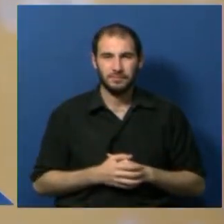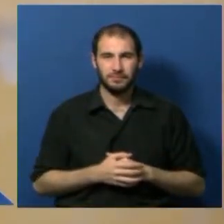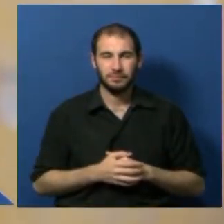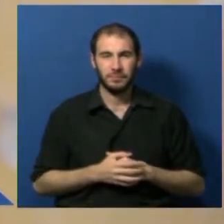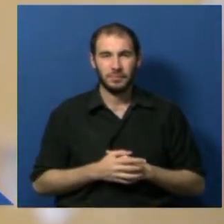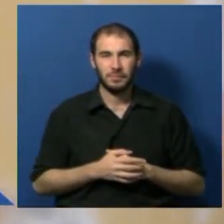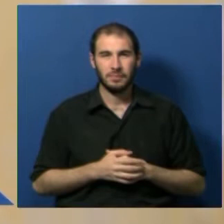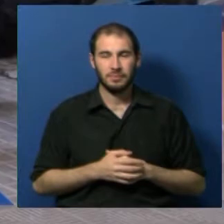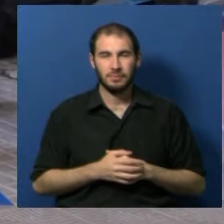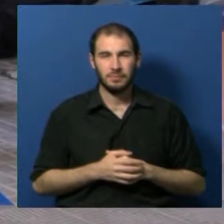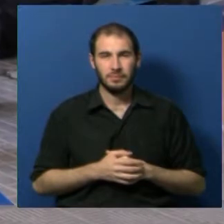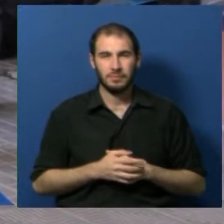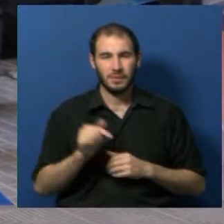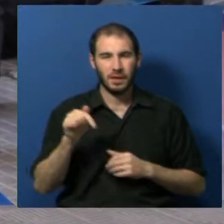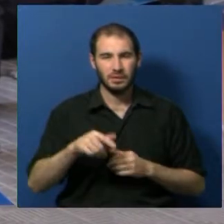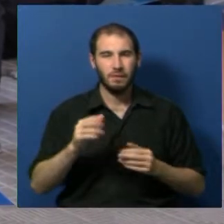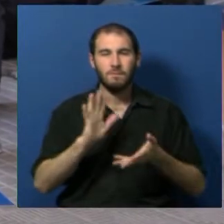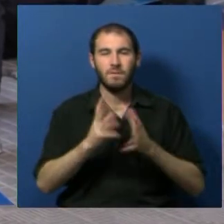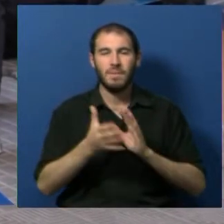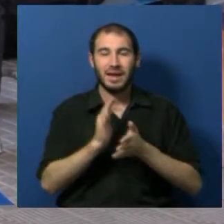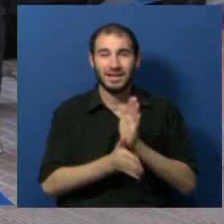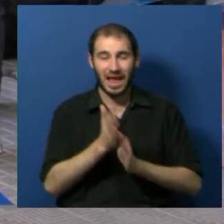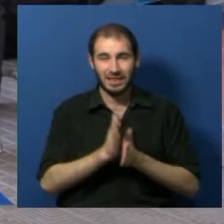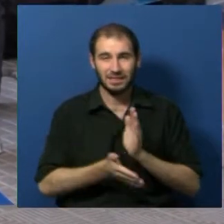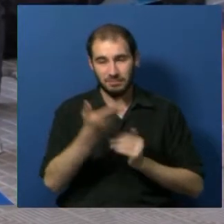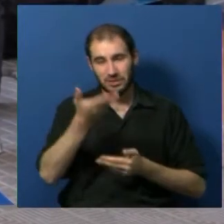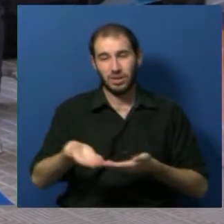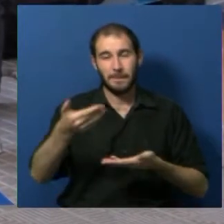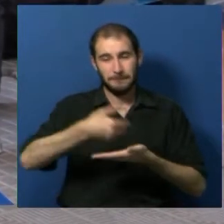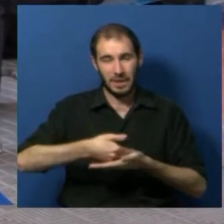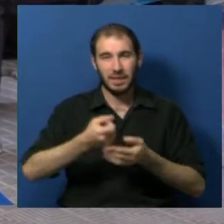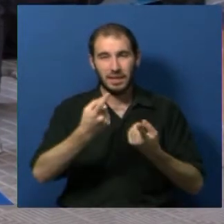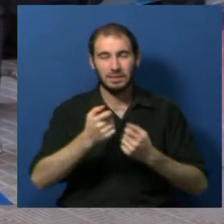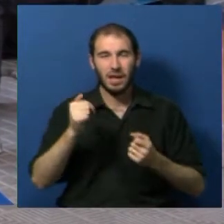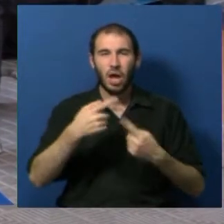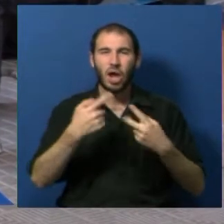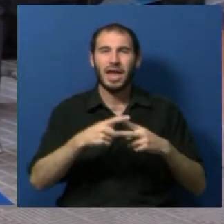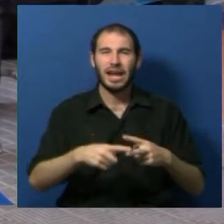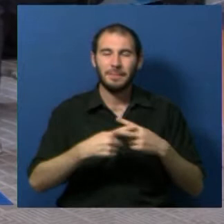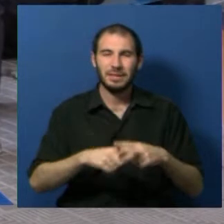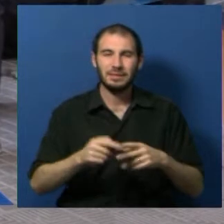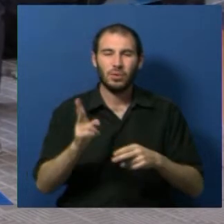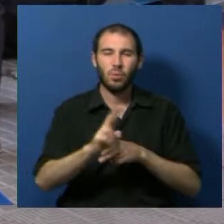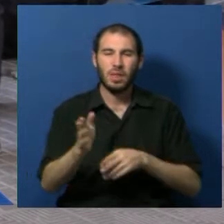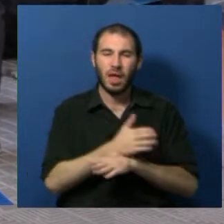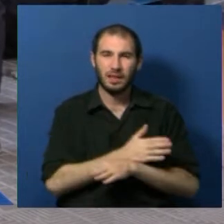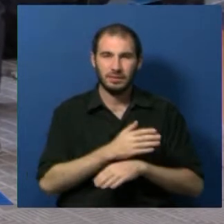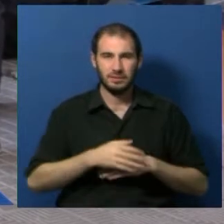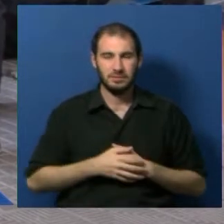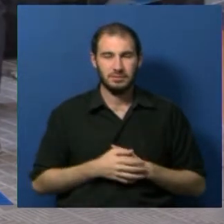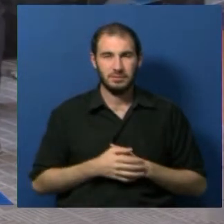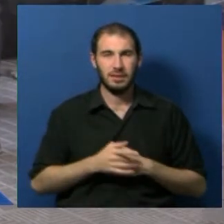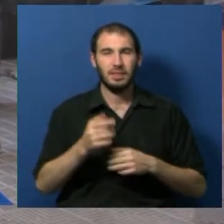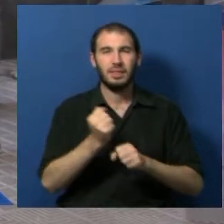tener a mano y de manera gratuita para quien lo solicite y lo necesite una herramienta preventiva